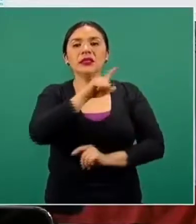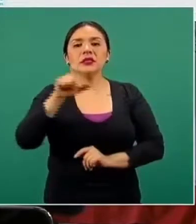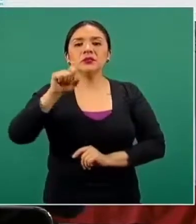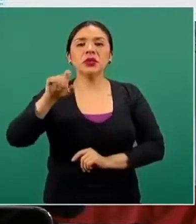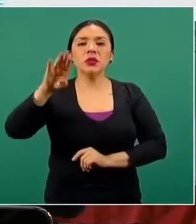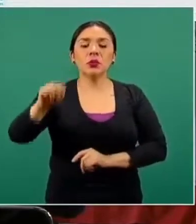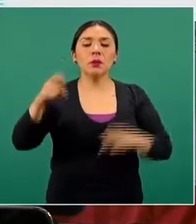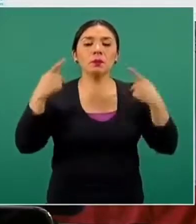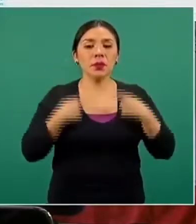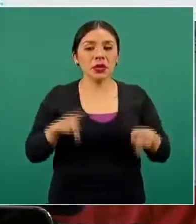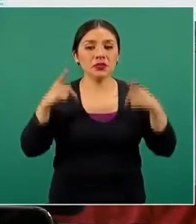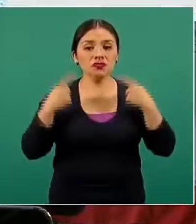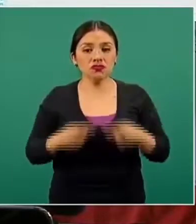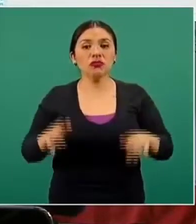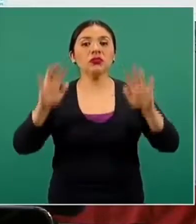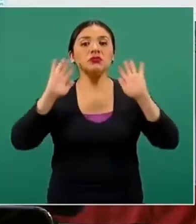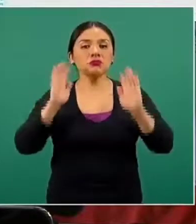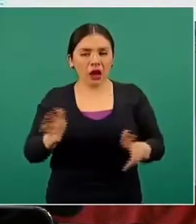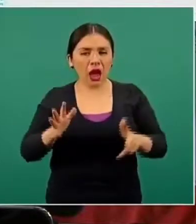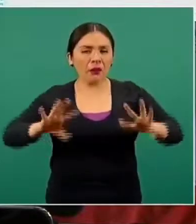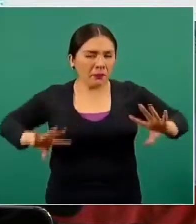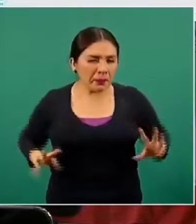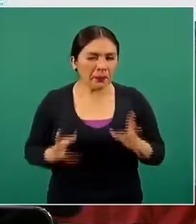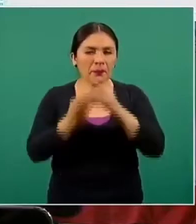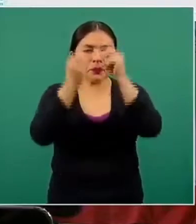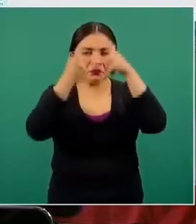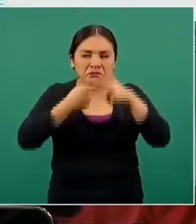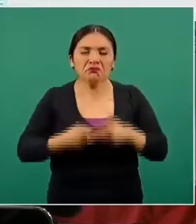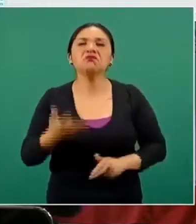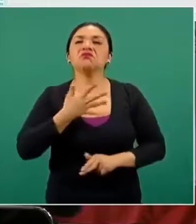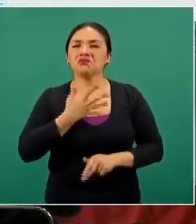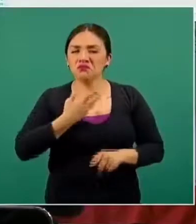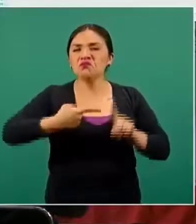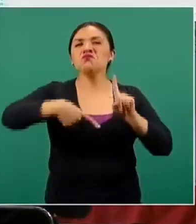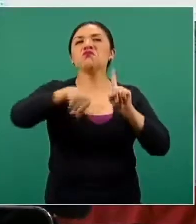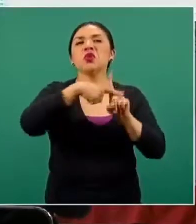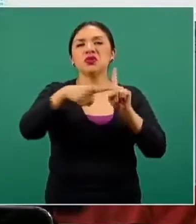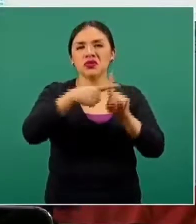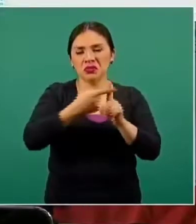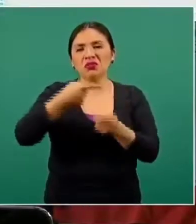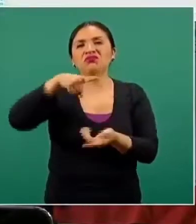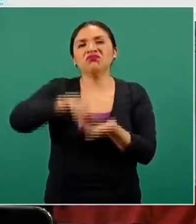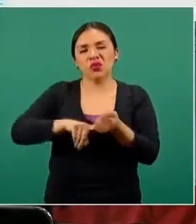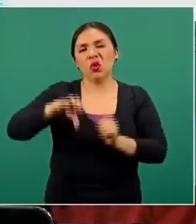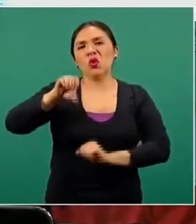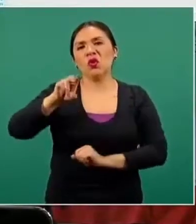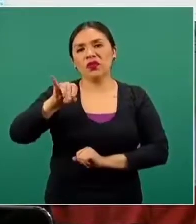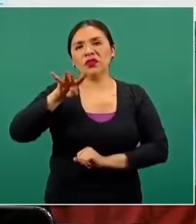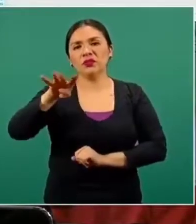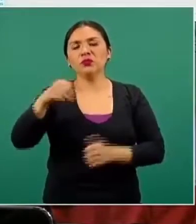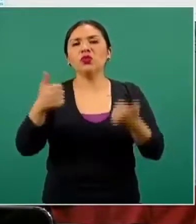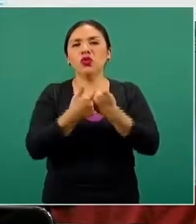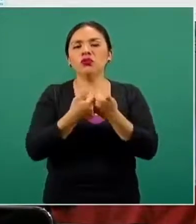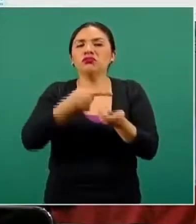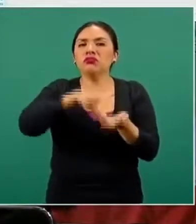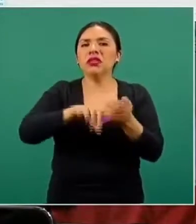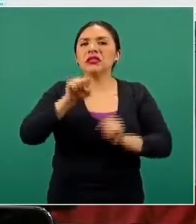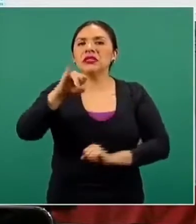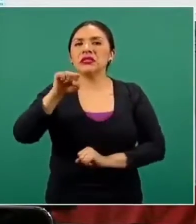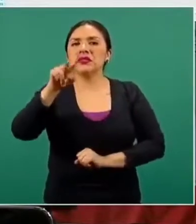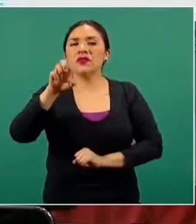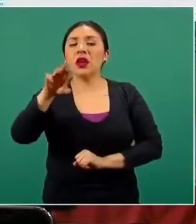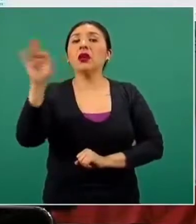2.477.729 son las personas que se estiman han sido los casos confirmados de COVID-19 en base al CISBER desde que